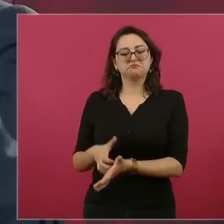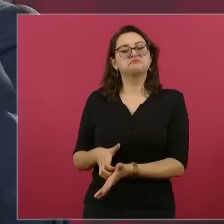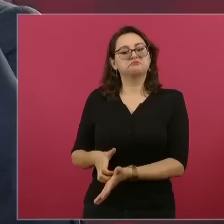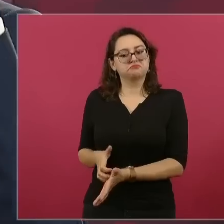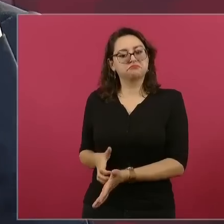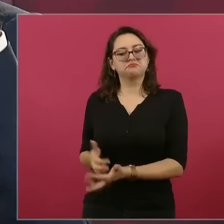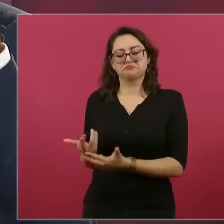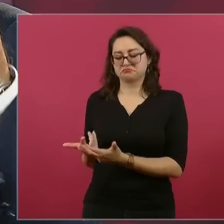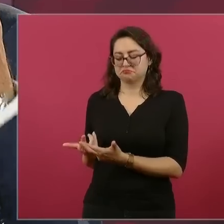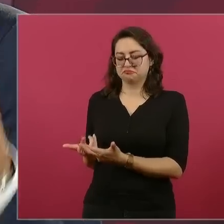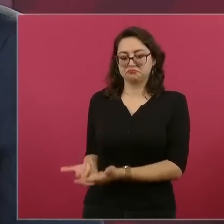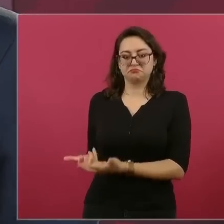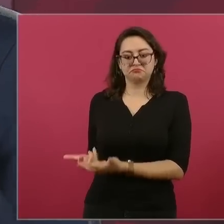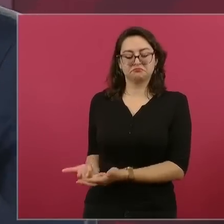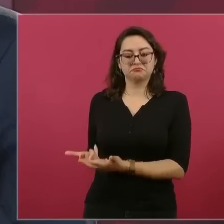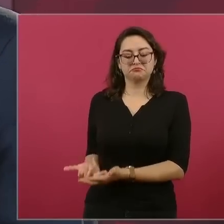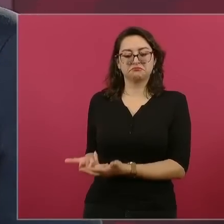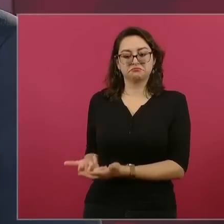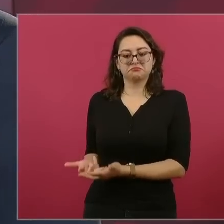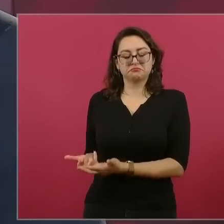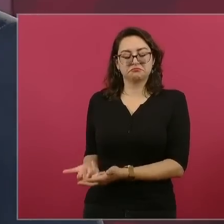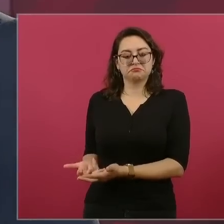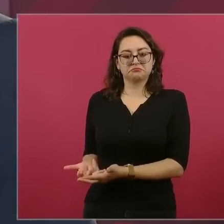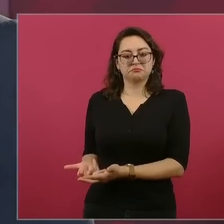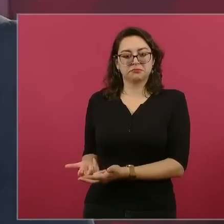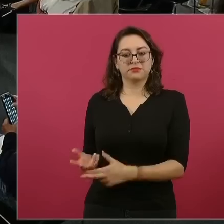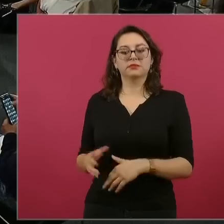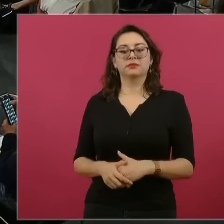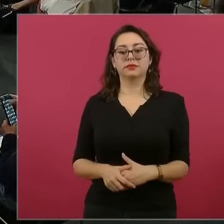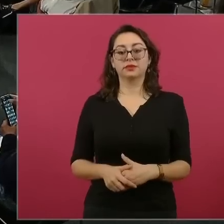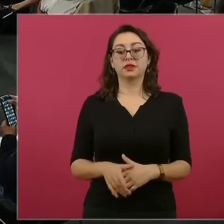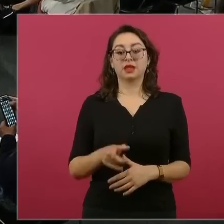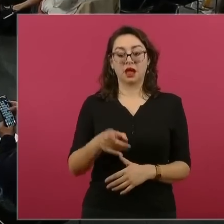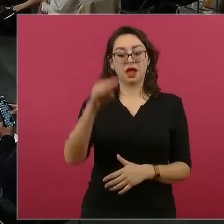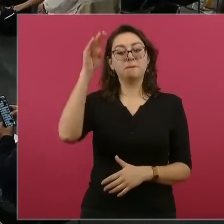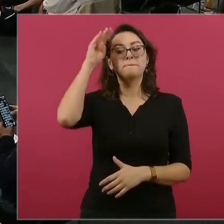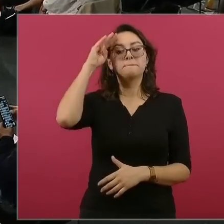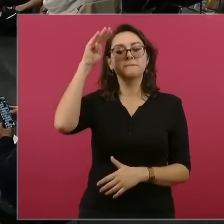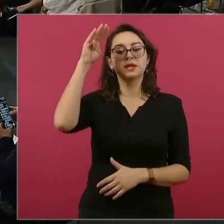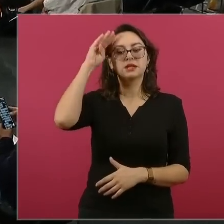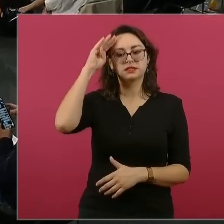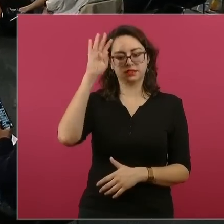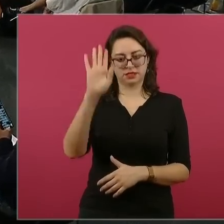Nada más, pónganse a pensar.